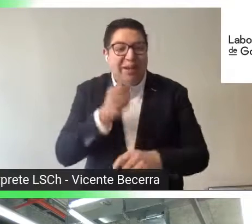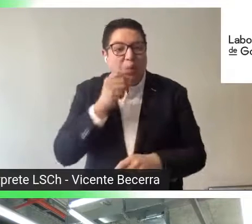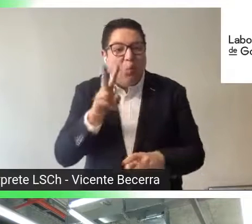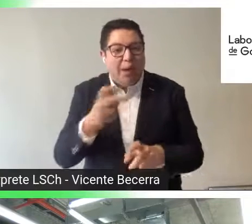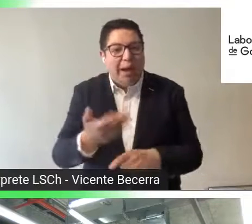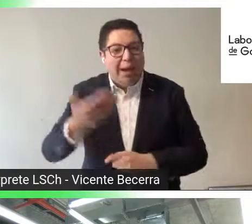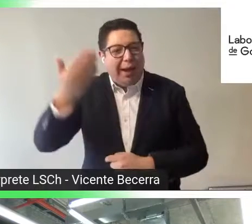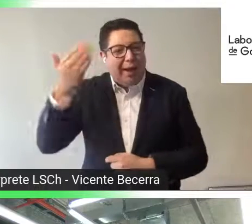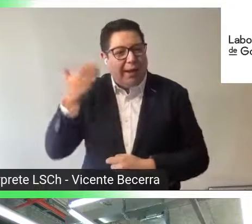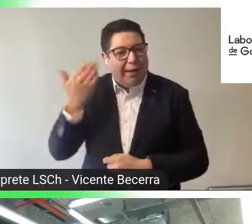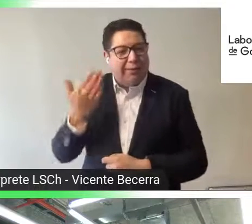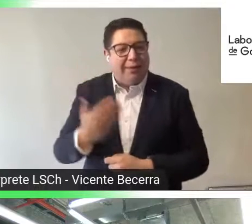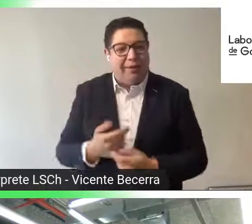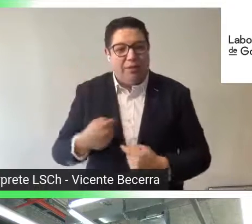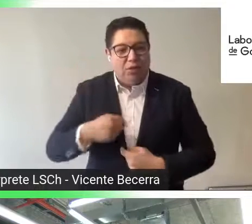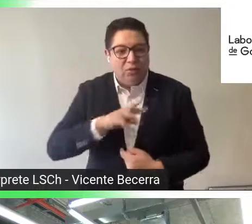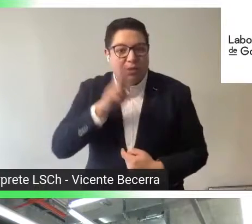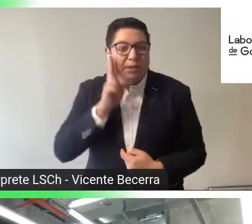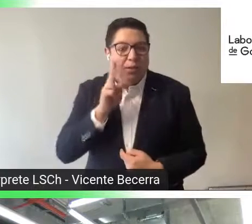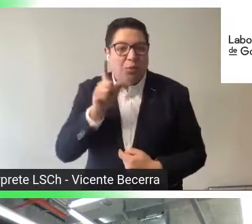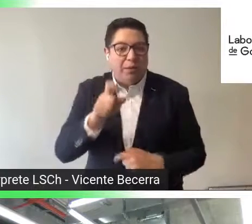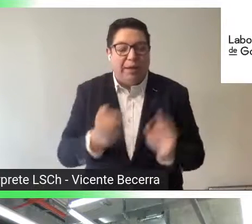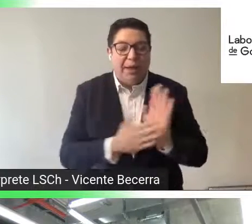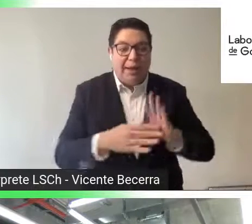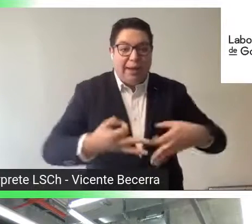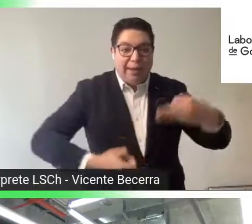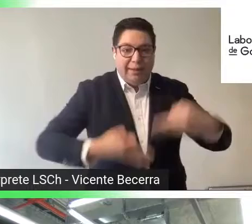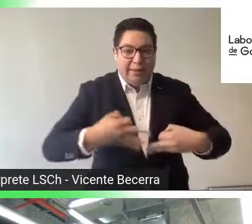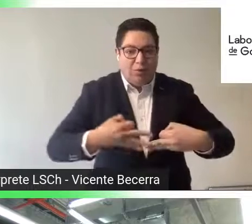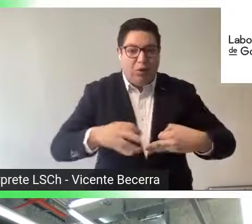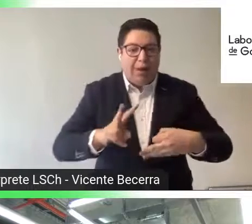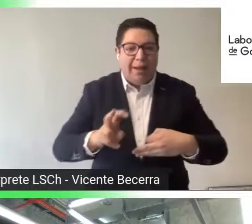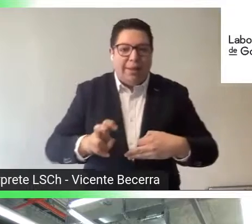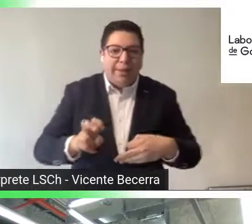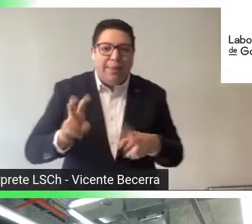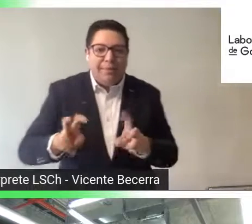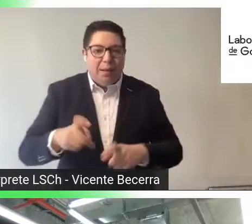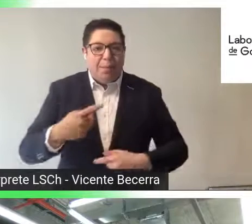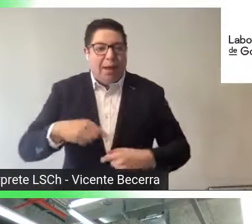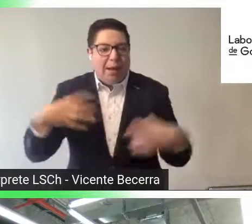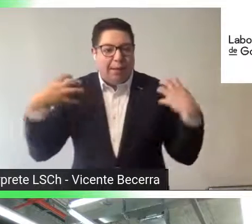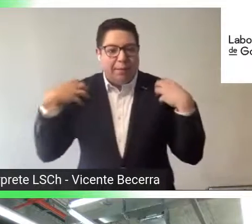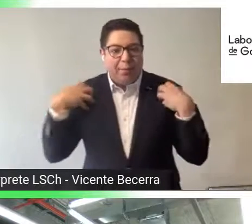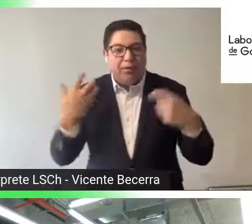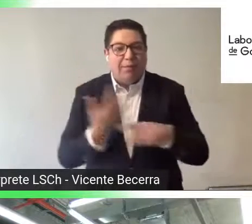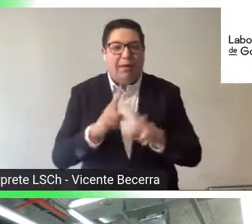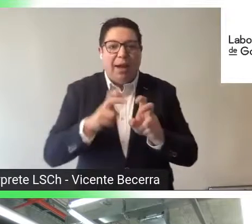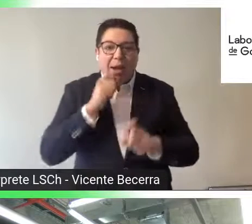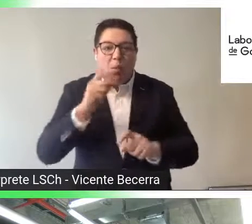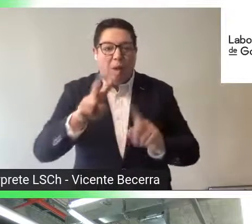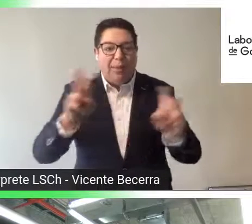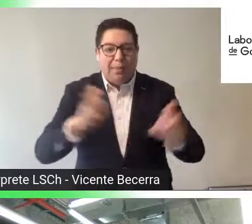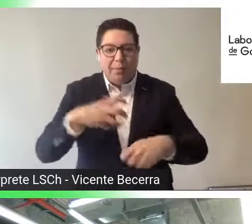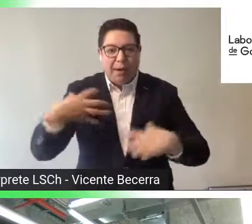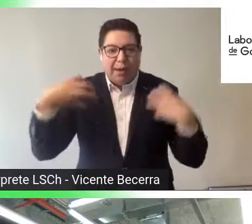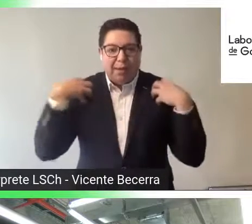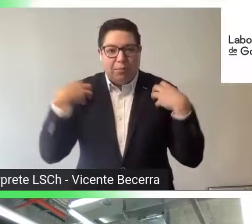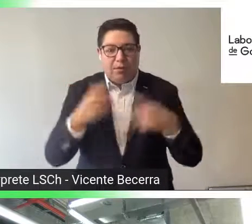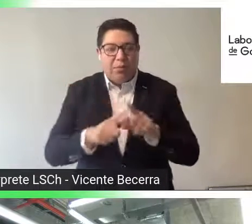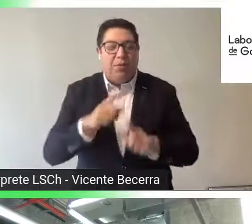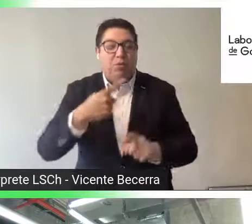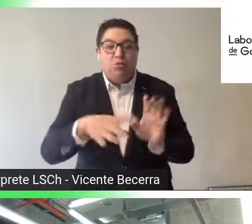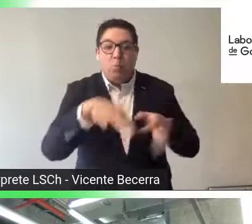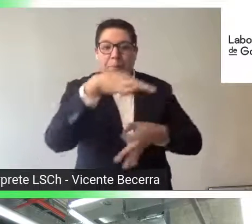antes, el Tribunal Calificador tiene la obligación de revisar las actas de las mesas receptoras de sufragio en